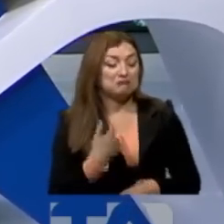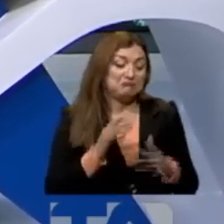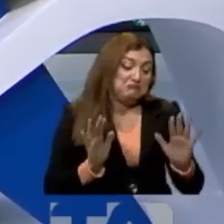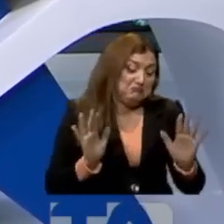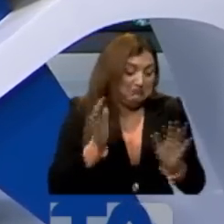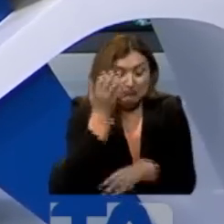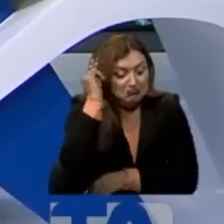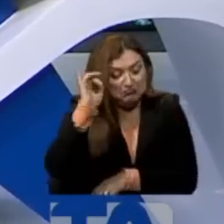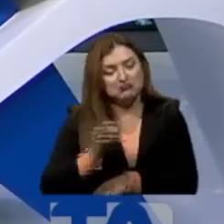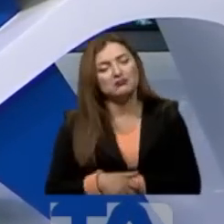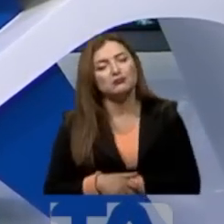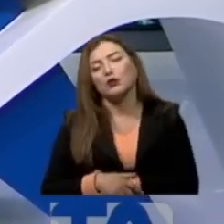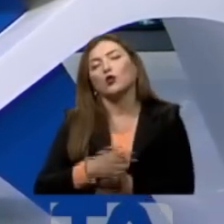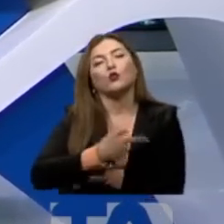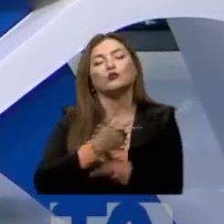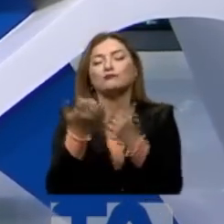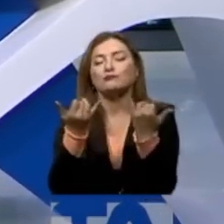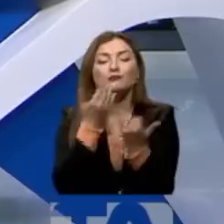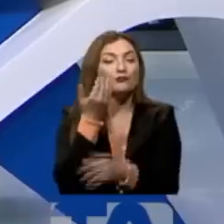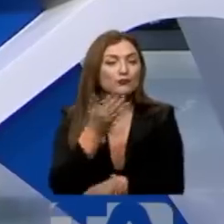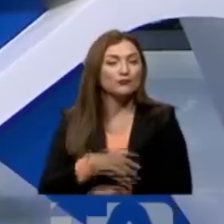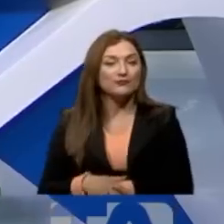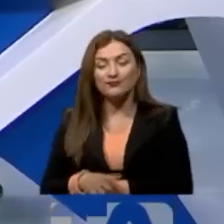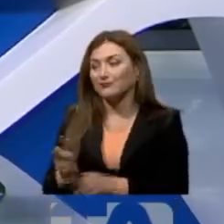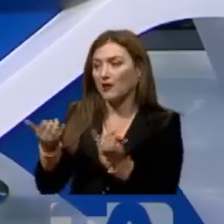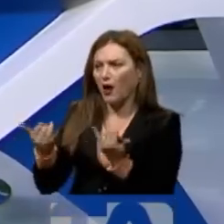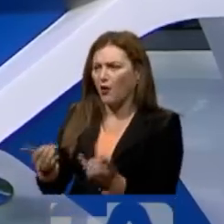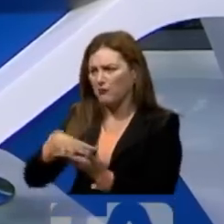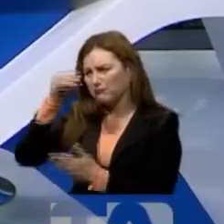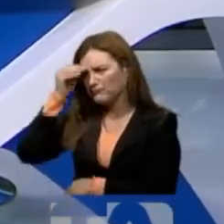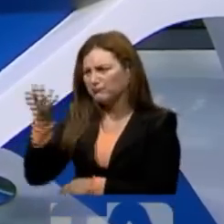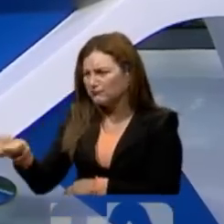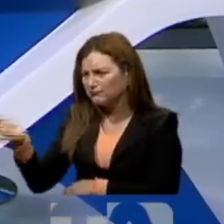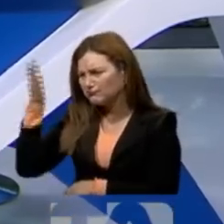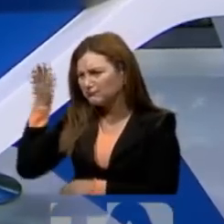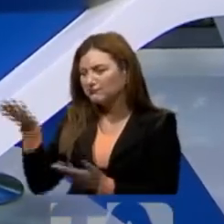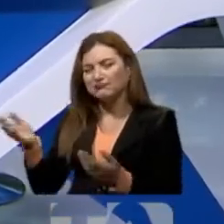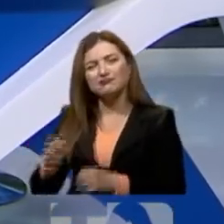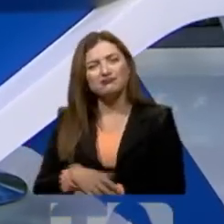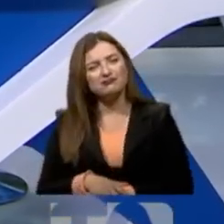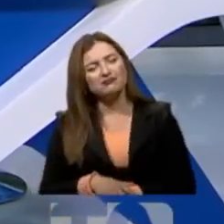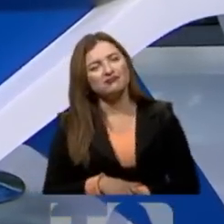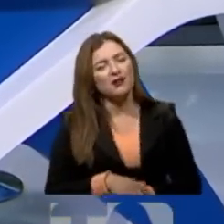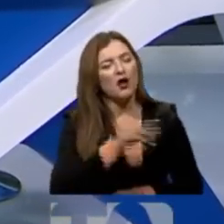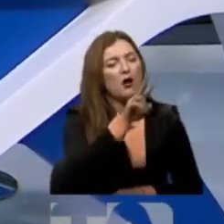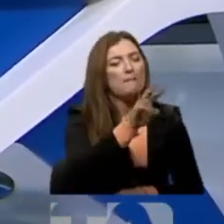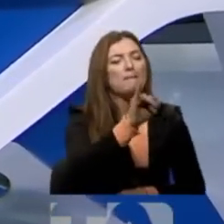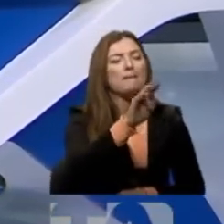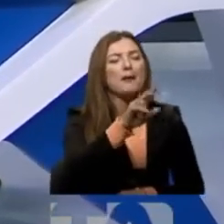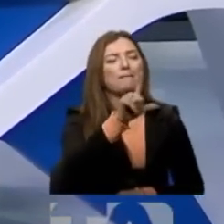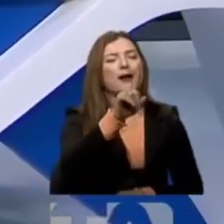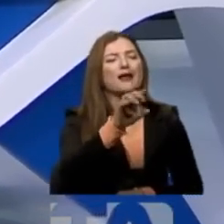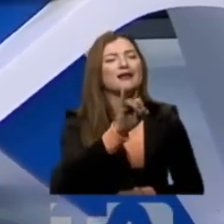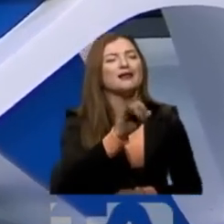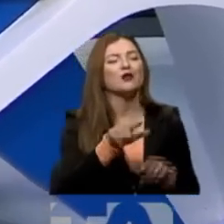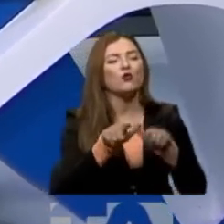bueno, ni idea. ¿Qué? ¿Un día como ¿dónde nació Vivaldi? Ya era hora. ¿Vivaldi de que ya ¿Vivaldi era quién hora. ¿De dónde era Vivaldi? Ya era hora de que le... Perdón, en